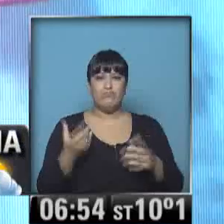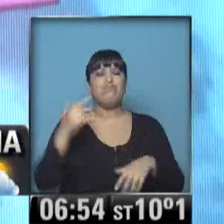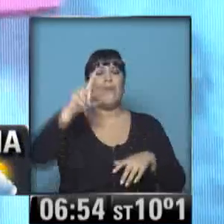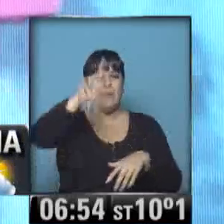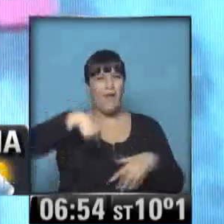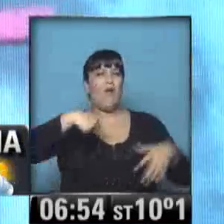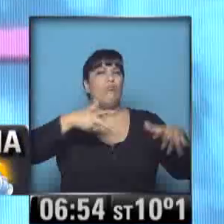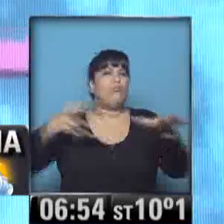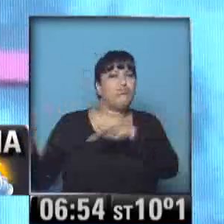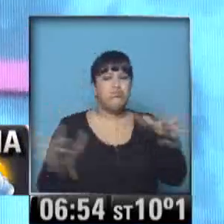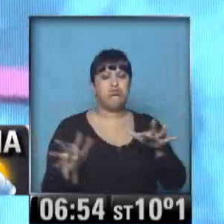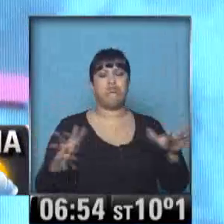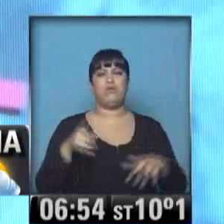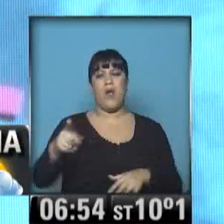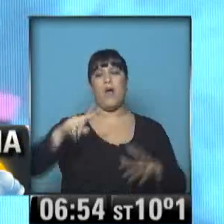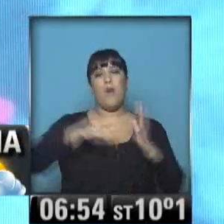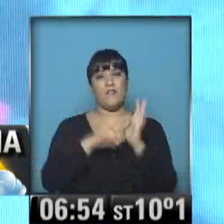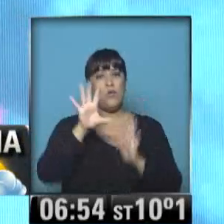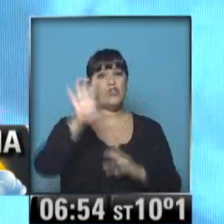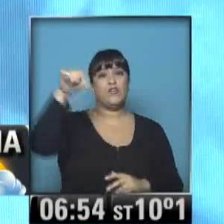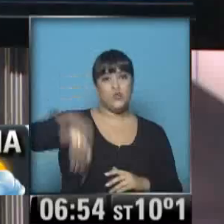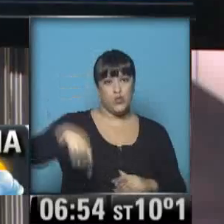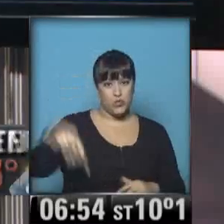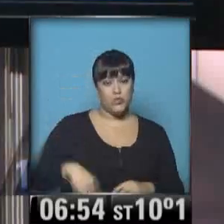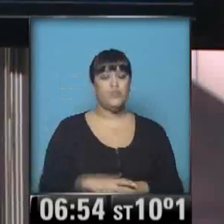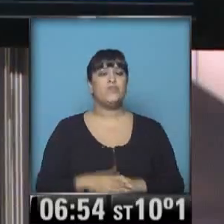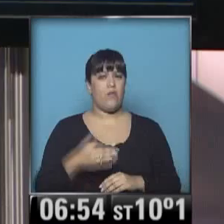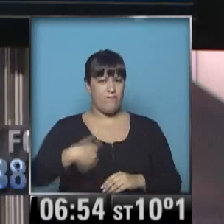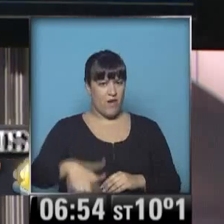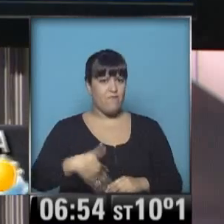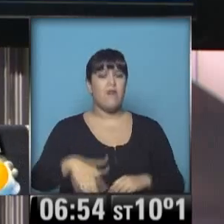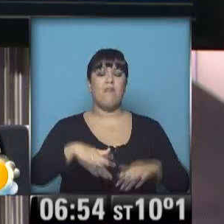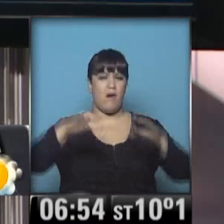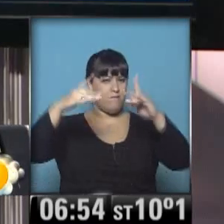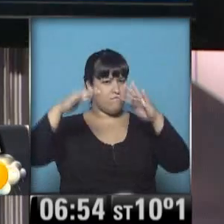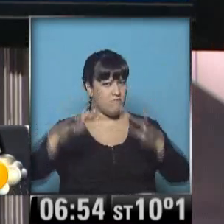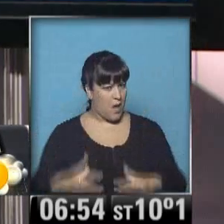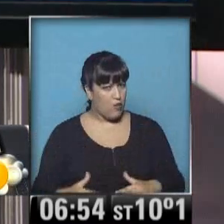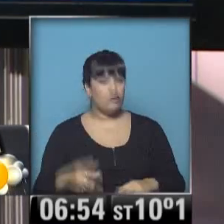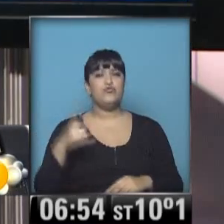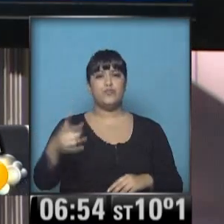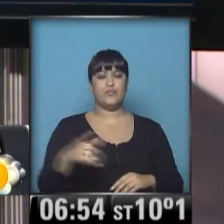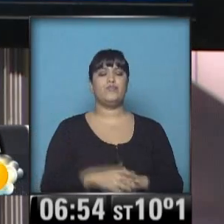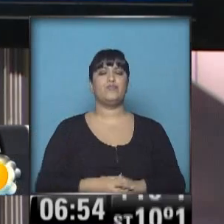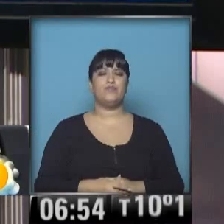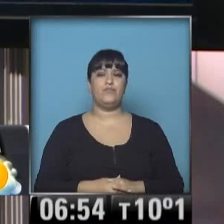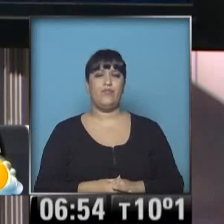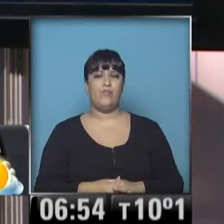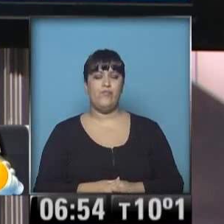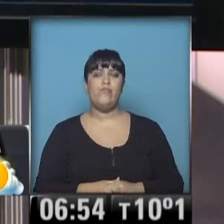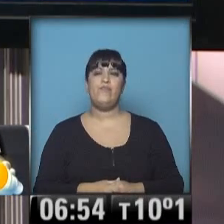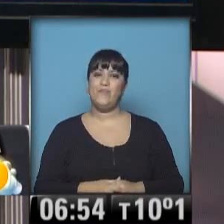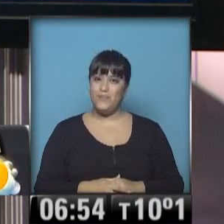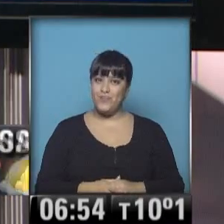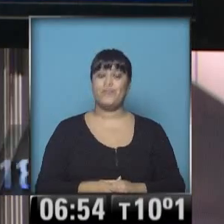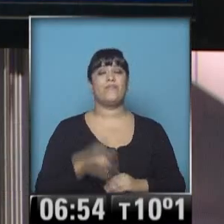en la costa sureste de la provincia de Buenos Aires. Va a ir disminuyendo y rápidamente ese viento, ¿eh? A los allí de